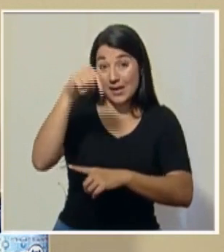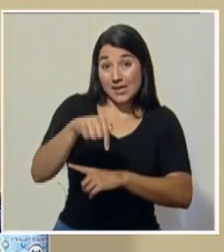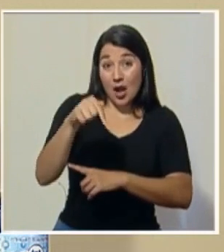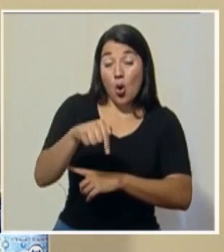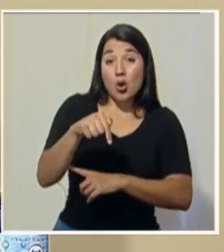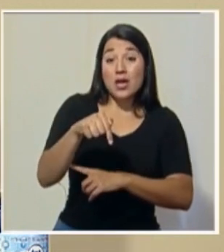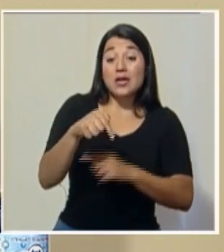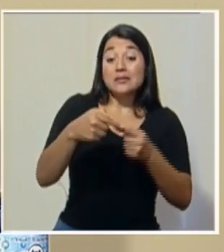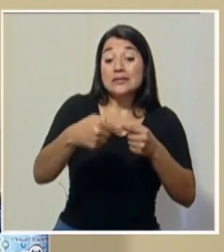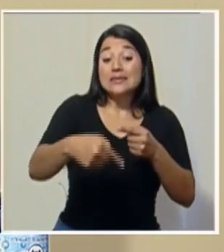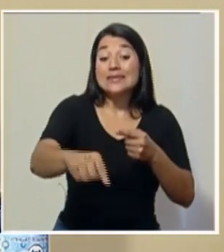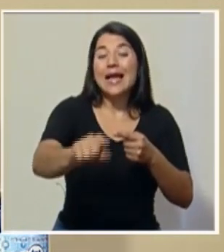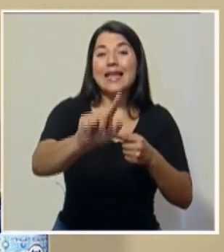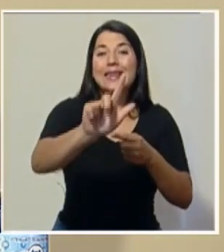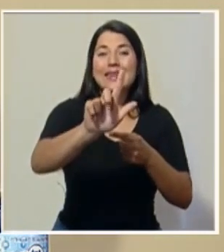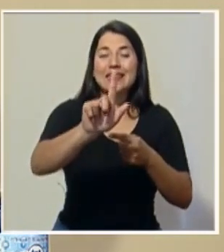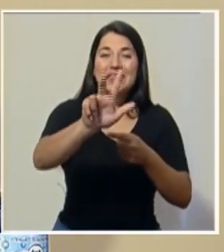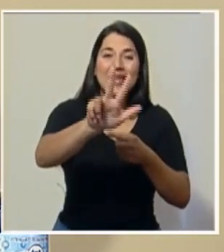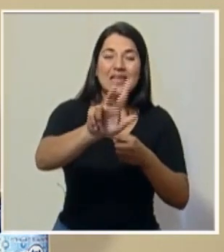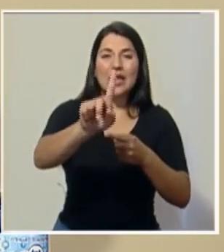173 personas hospitalizadas.